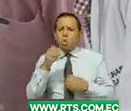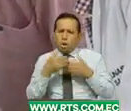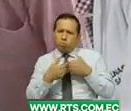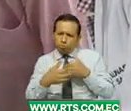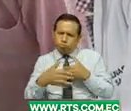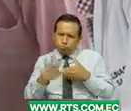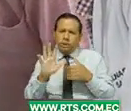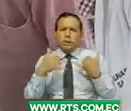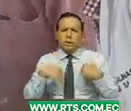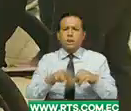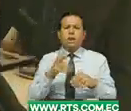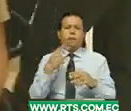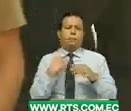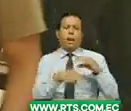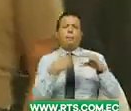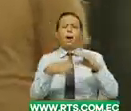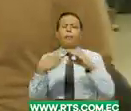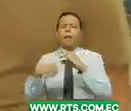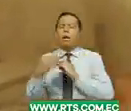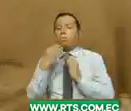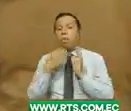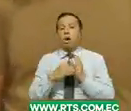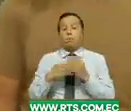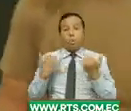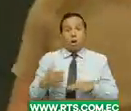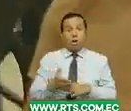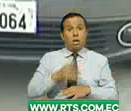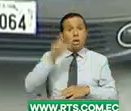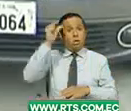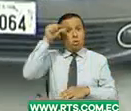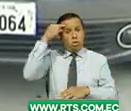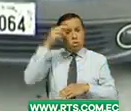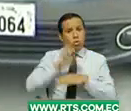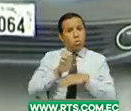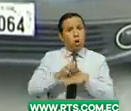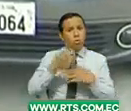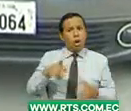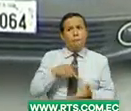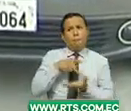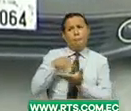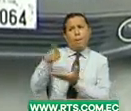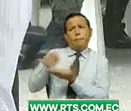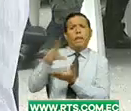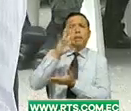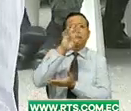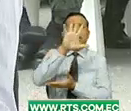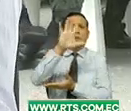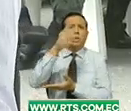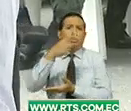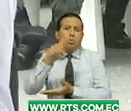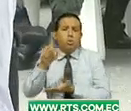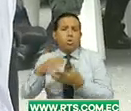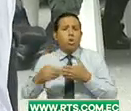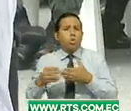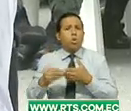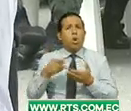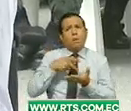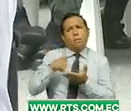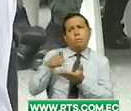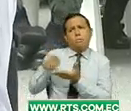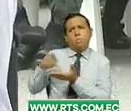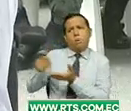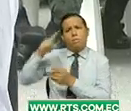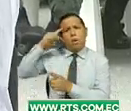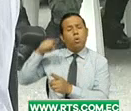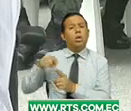empresas farmacéuticas 75 millones de dólares como parte de pago por vacunas. Y tenemos más de